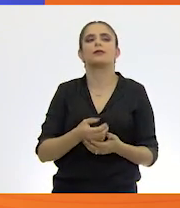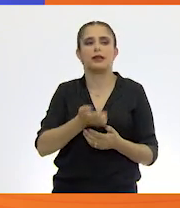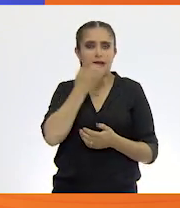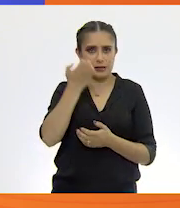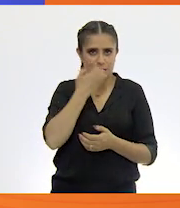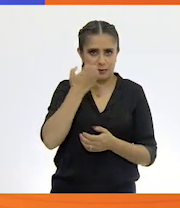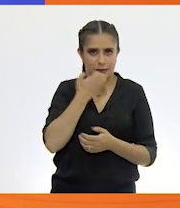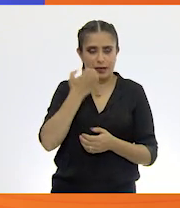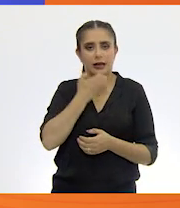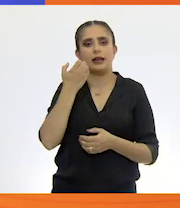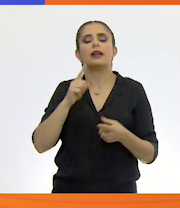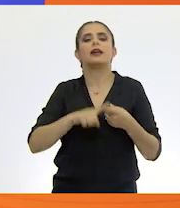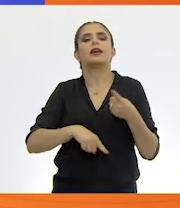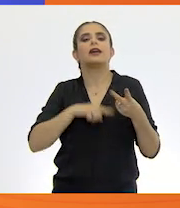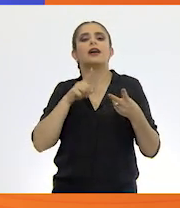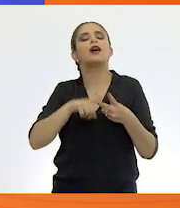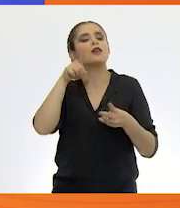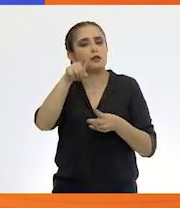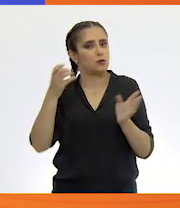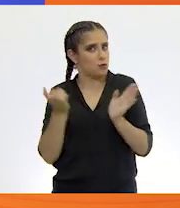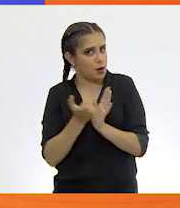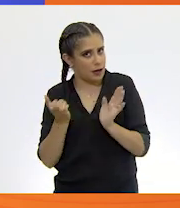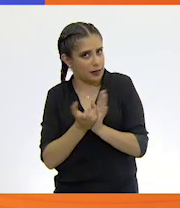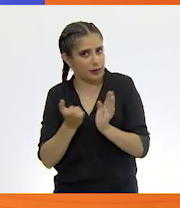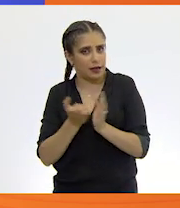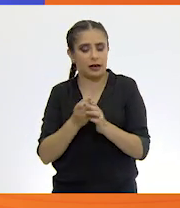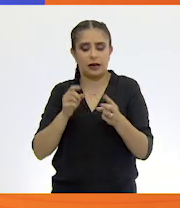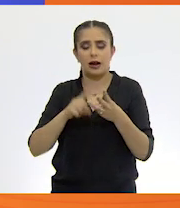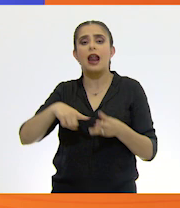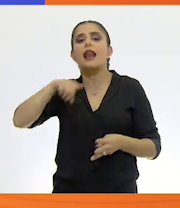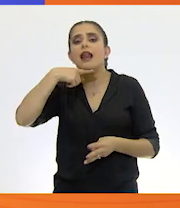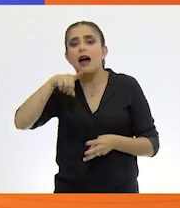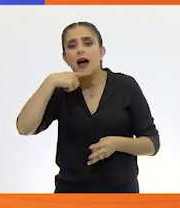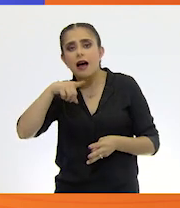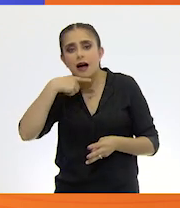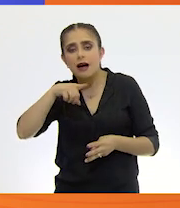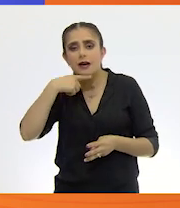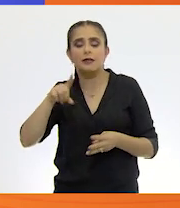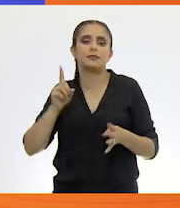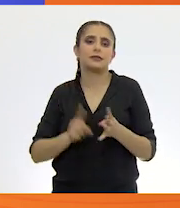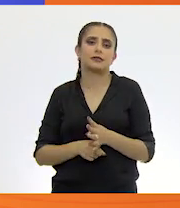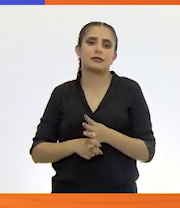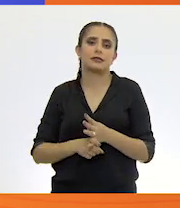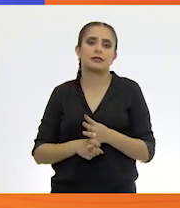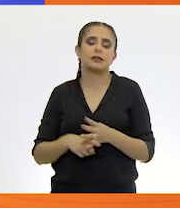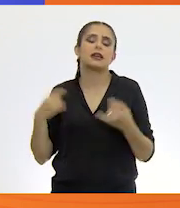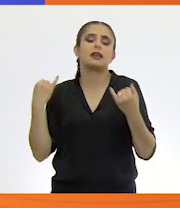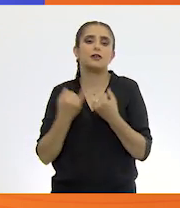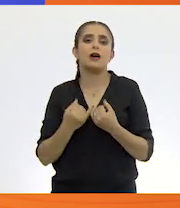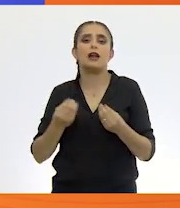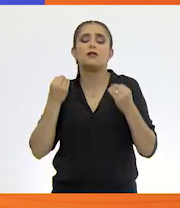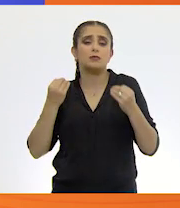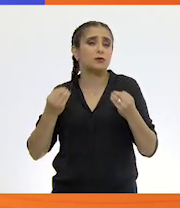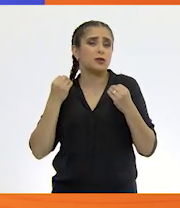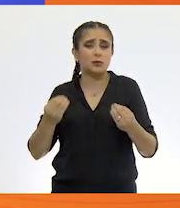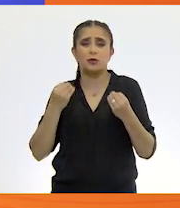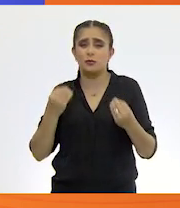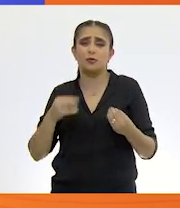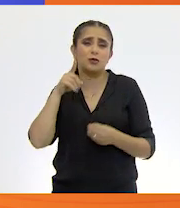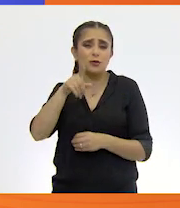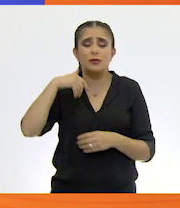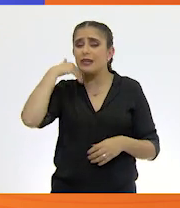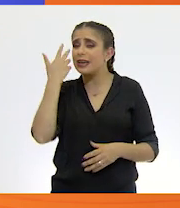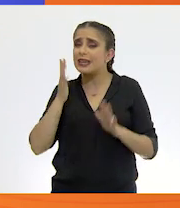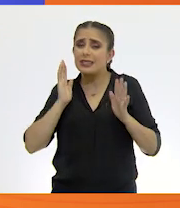También necesitamos que tengas tu cuaderno, que tengas tu lapicera y que tengas también muchas ganas de iniciar